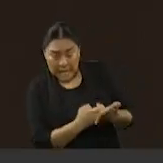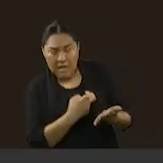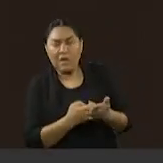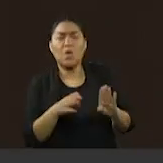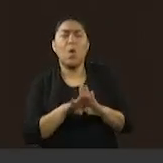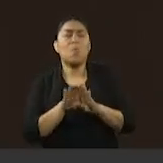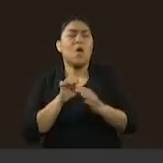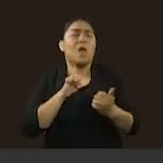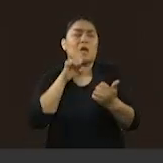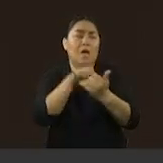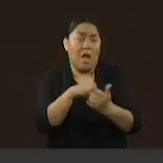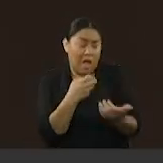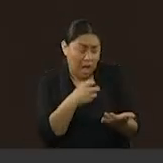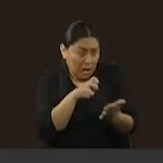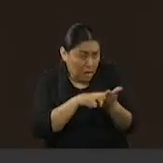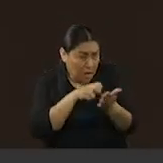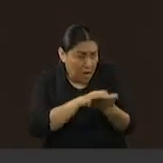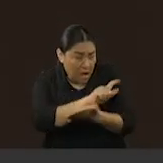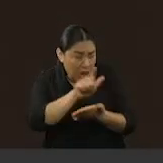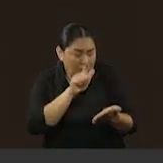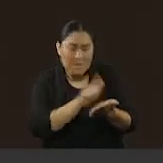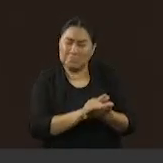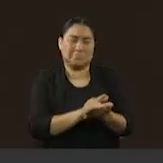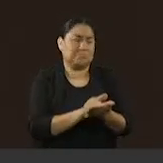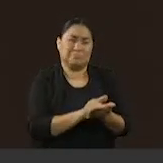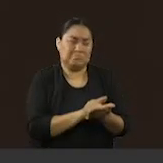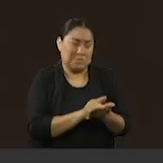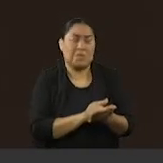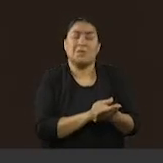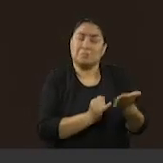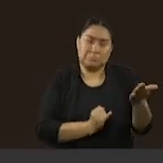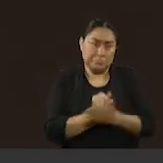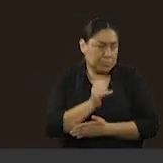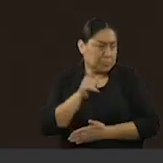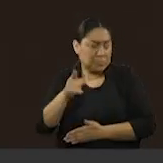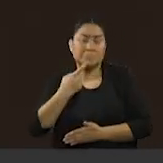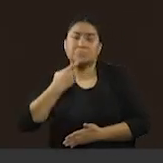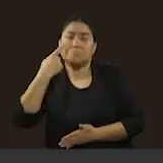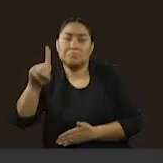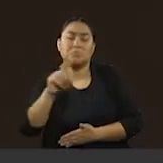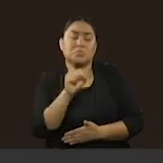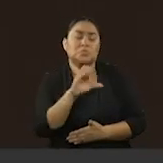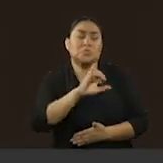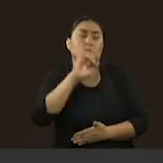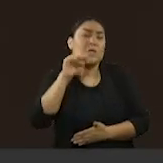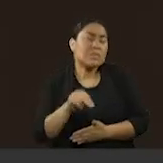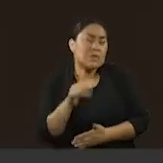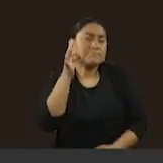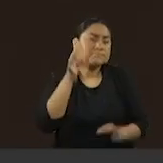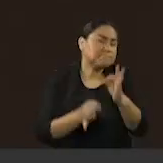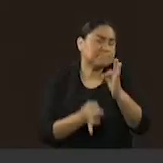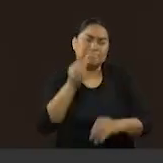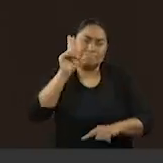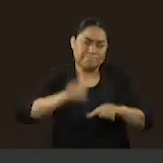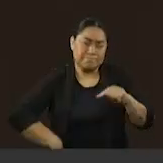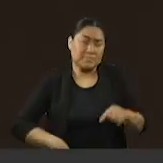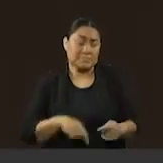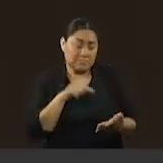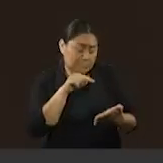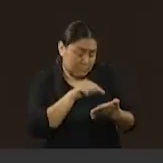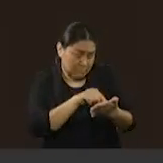este dictamen se nos va a caer en la Suprema Corte, porque carece primero